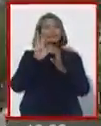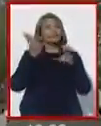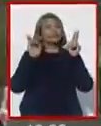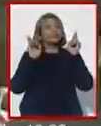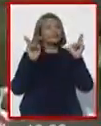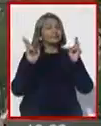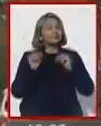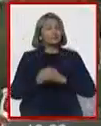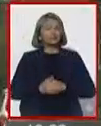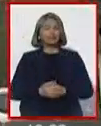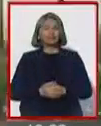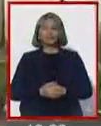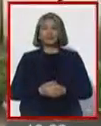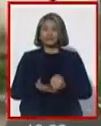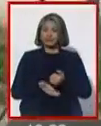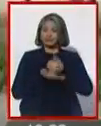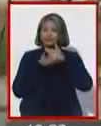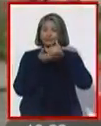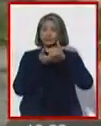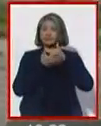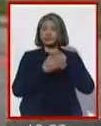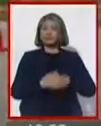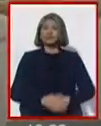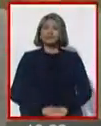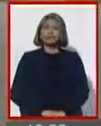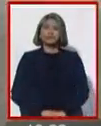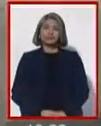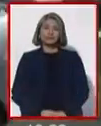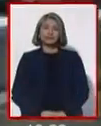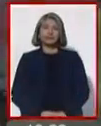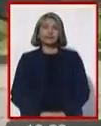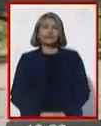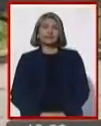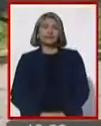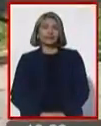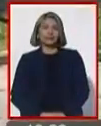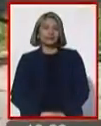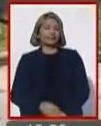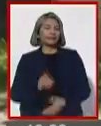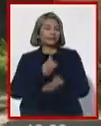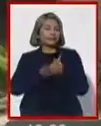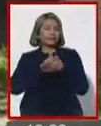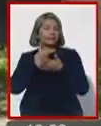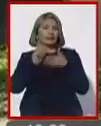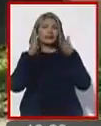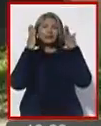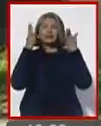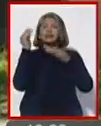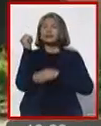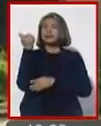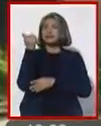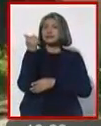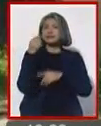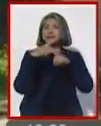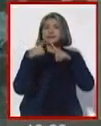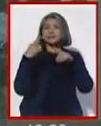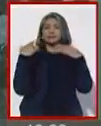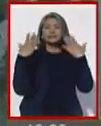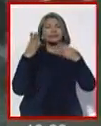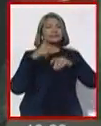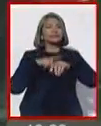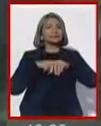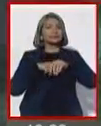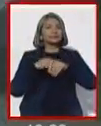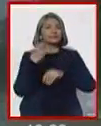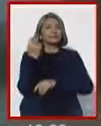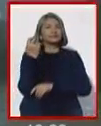sus emergencias y nosotros vamos a poder brindarle toda la ayuda necesaria. ¿En total cuántos casos? El fin de semana se atendieron 10 casos y hasta el momento